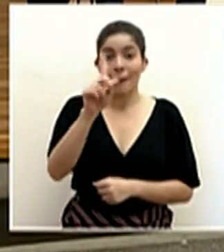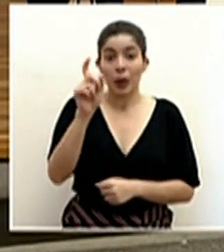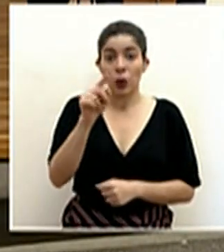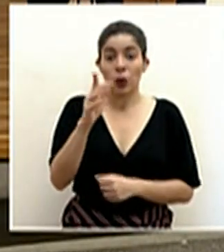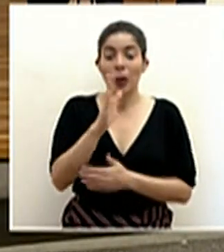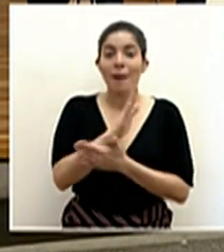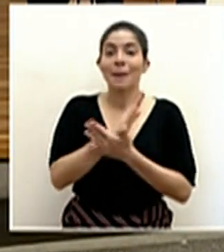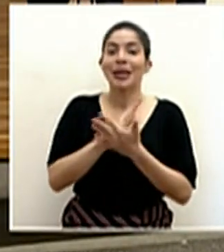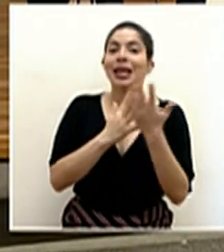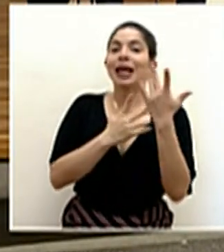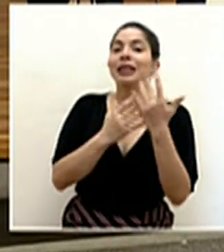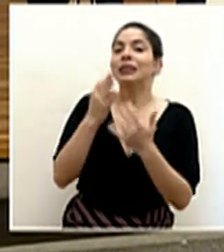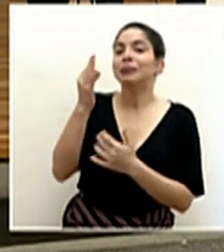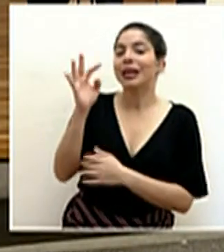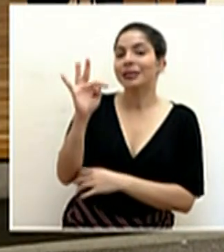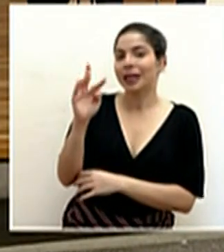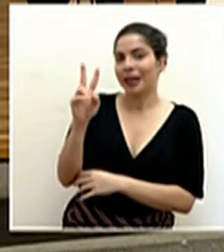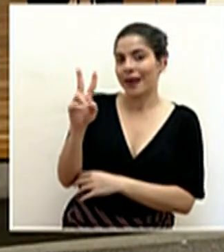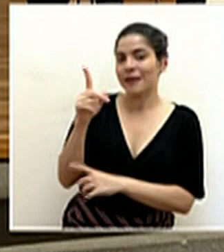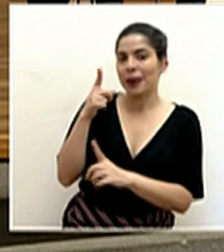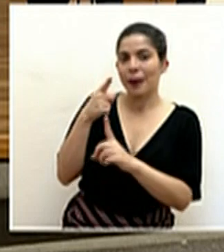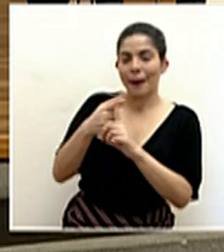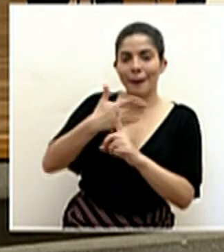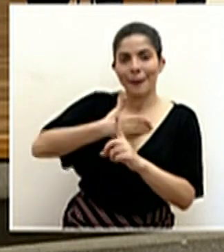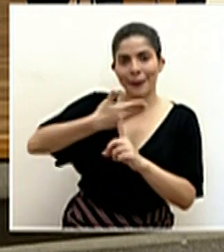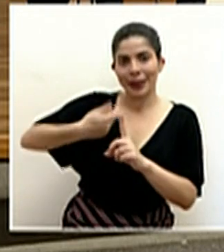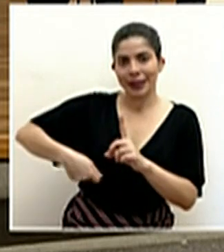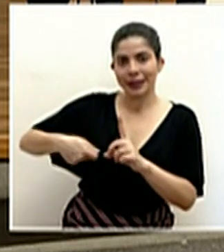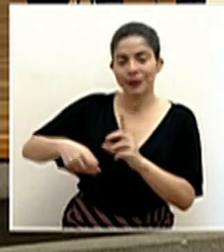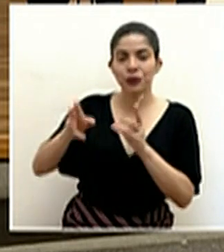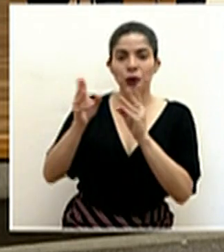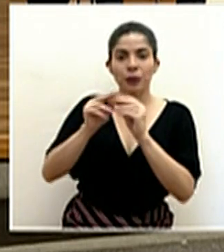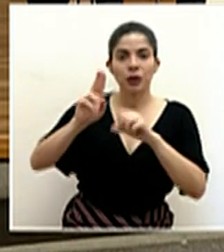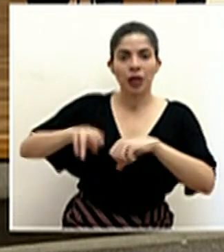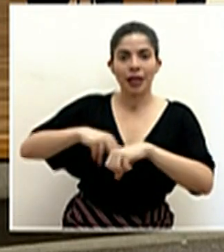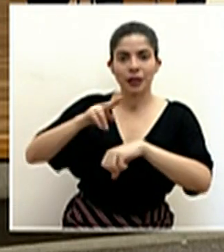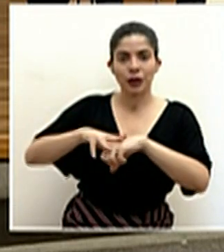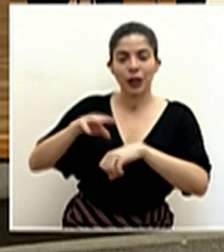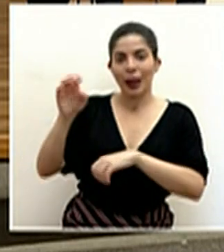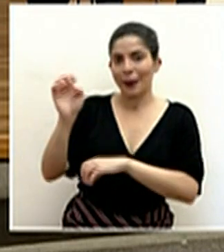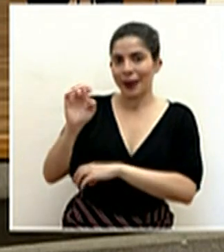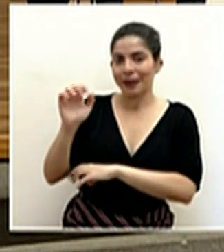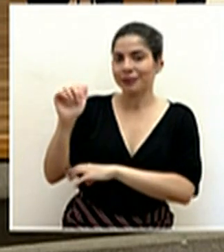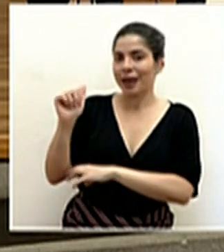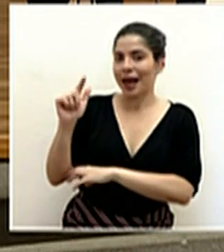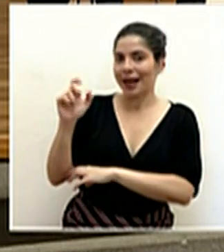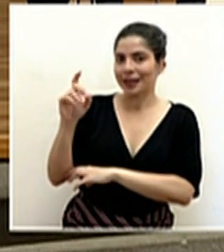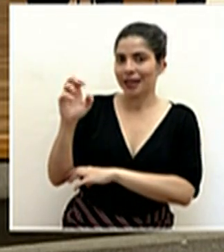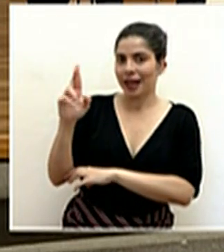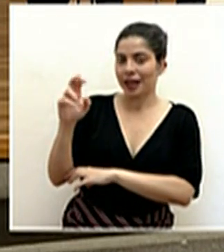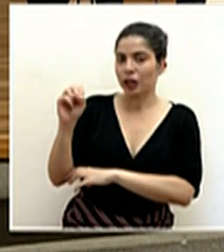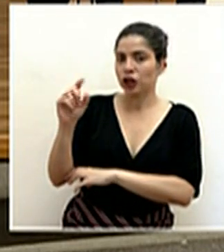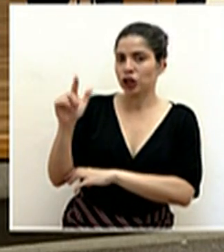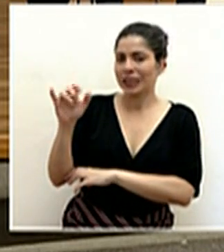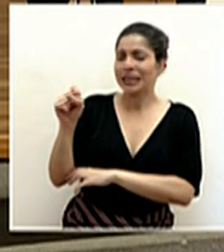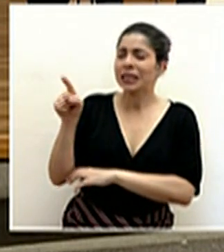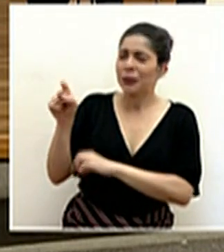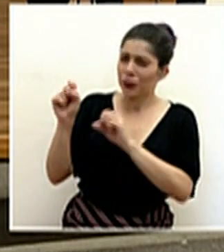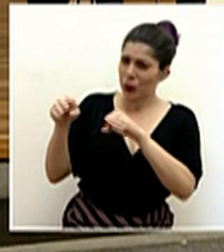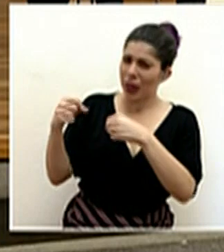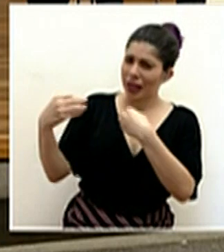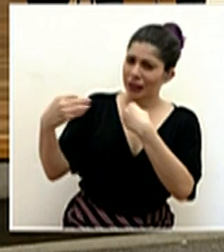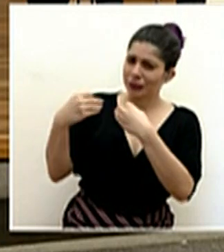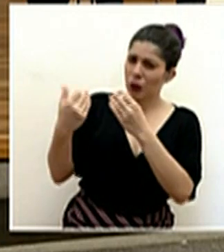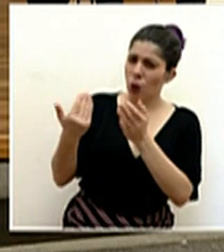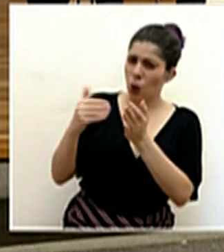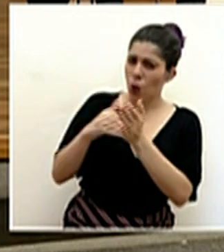la realiza Esperanza TV y va dirigida al presidente ejecutivo de la Comisión Nacional de Emergencias, don Alexander Solís. ¿Podría explicar de